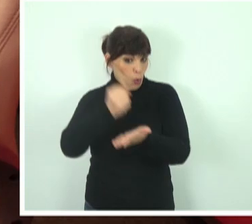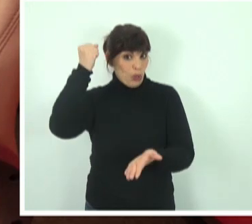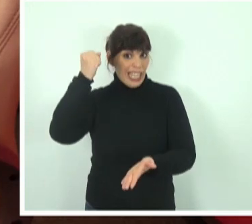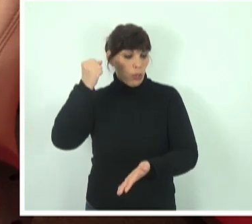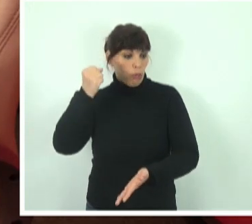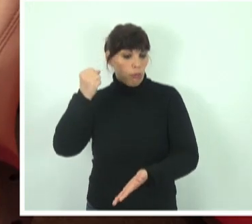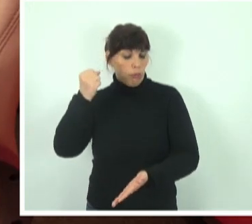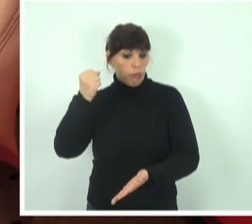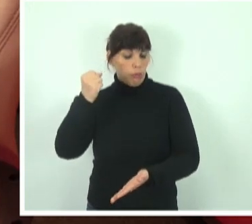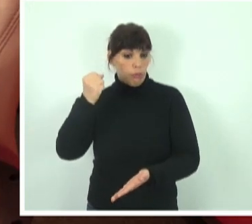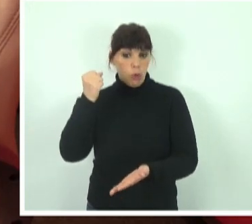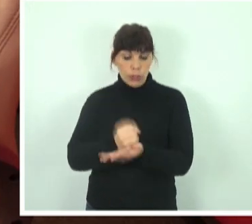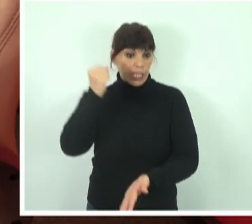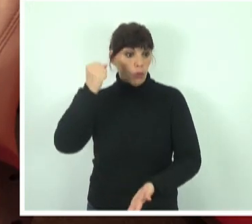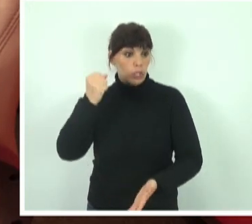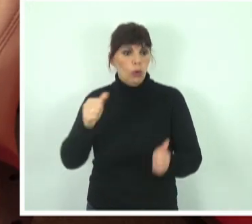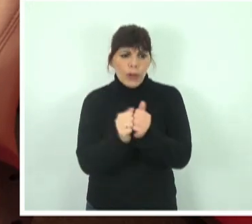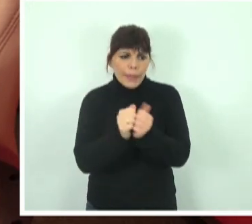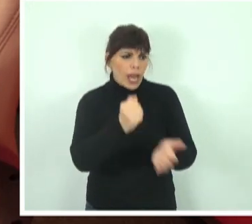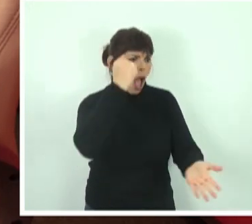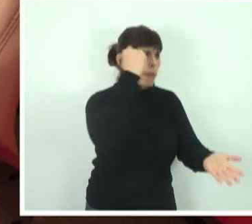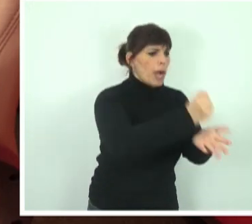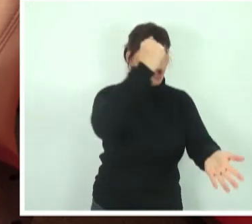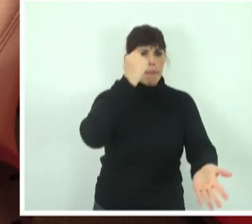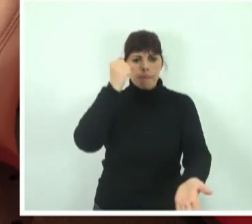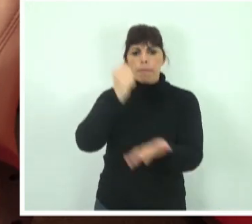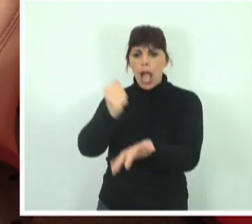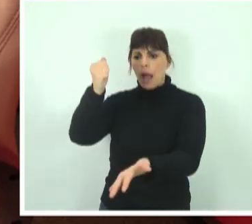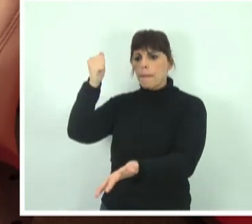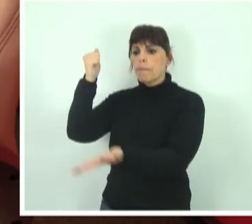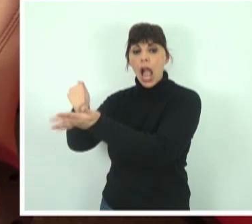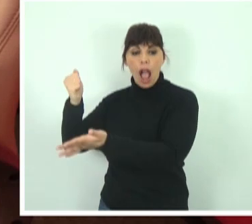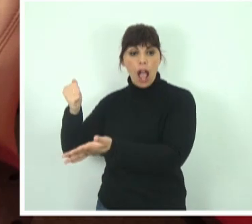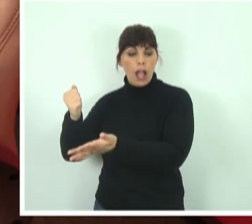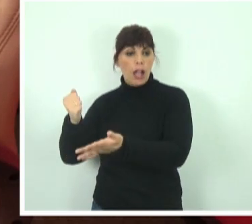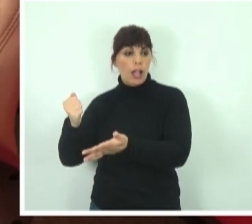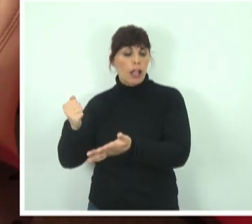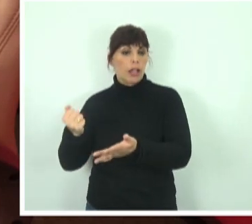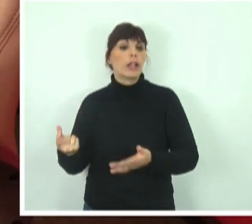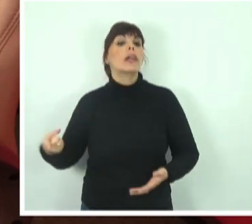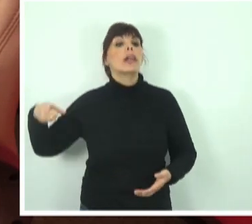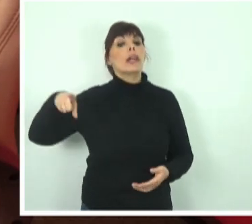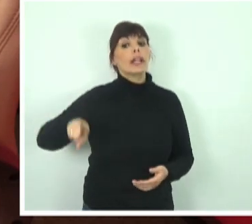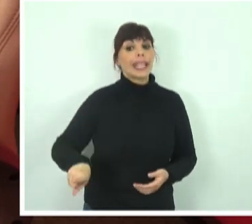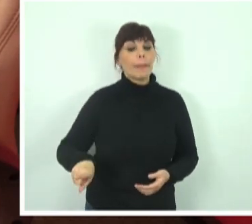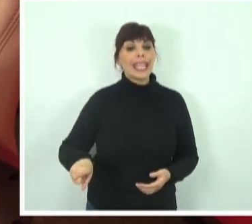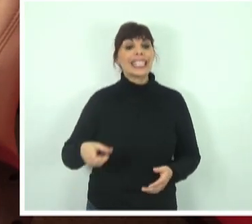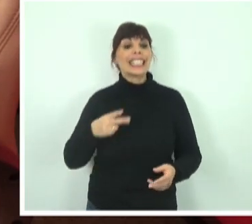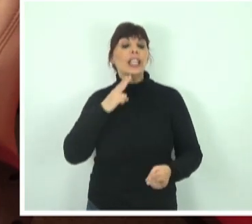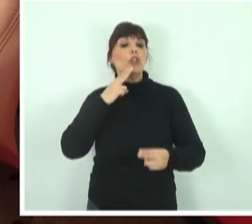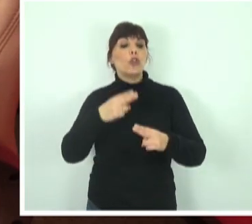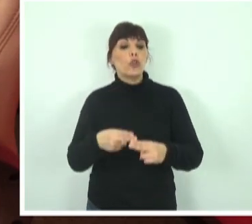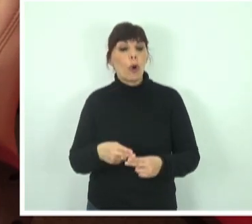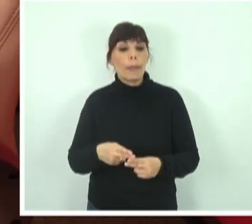una piedra que es un sello. En algunos diccionarios le llaman a luzos también la piedra con un